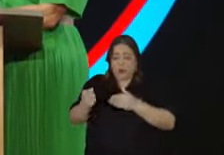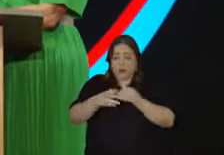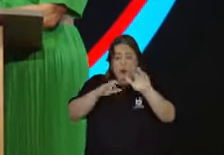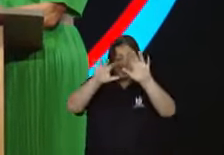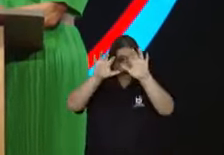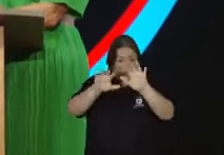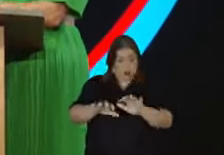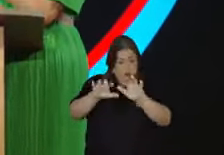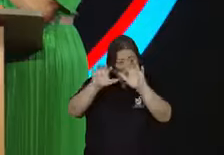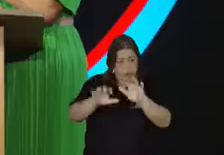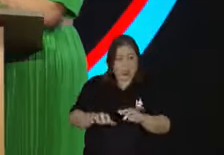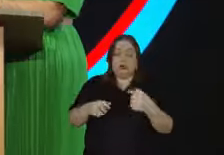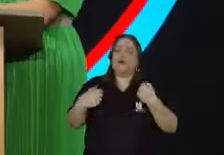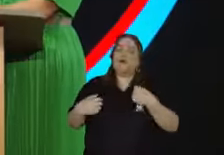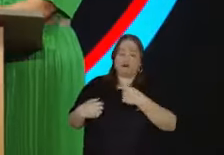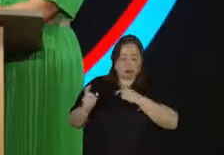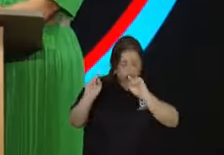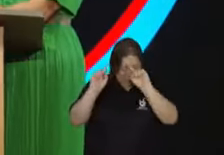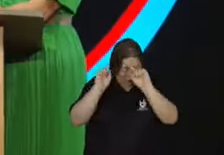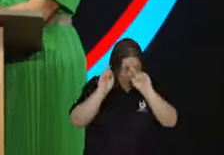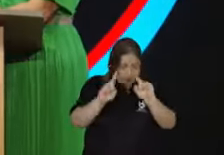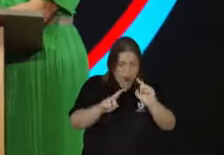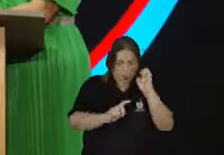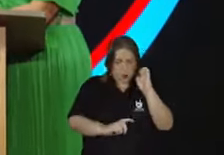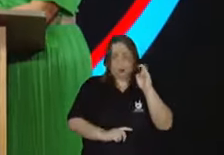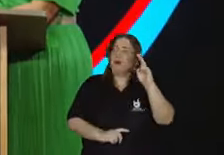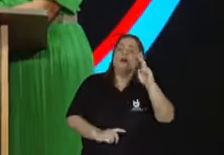en el nombre de Jesús. Amén. So, este